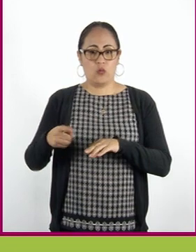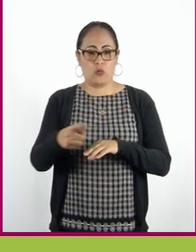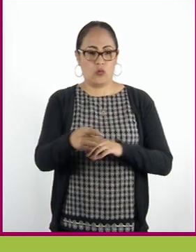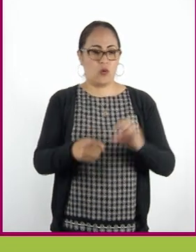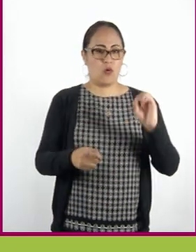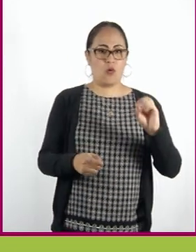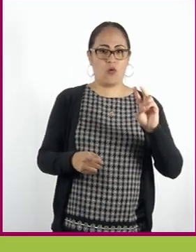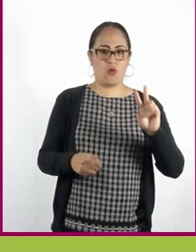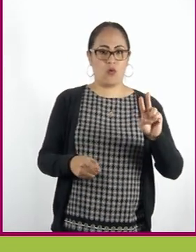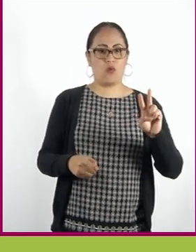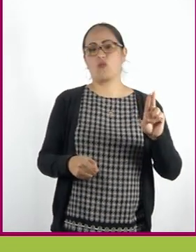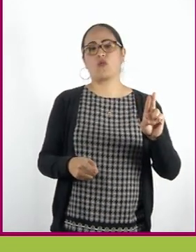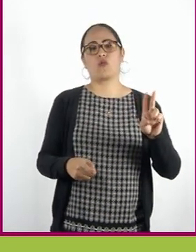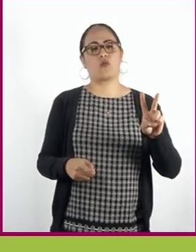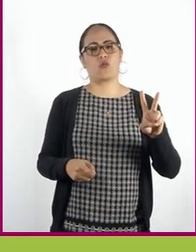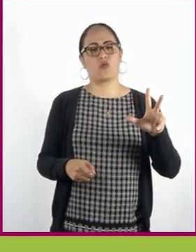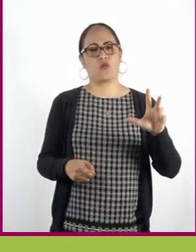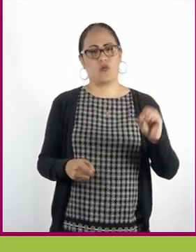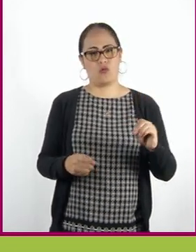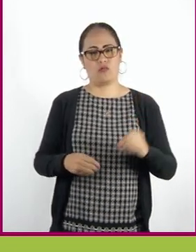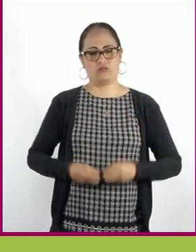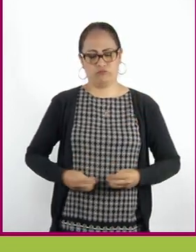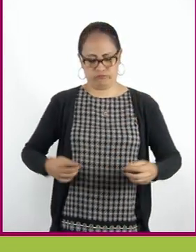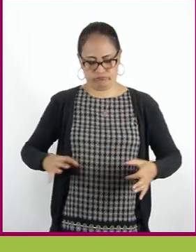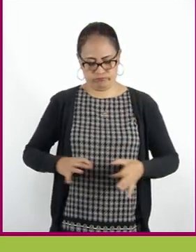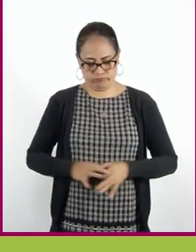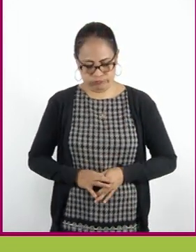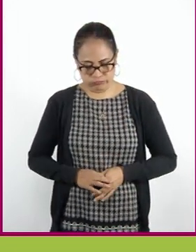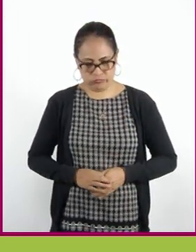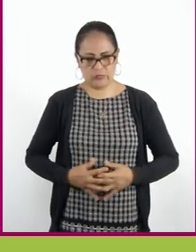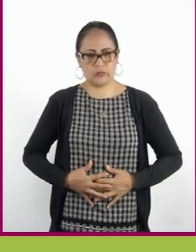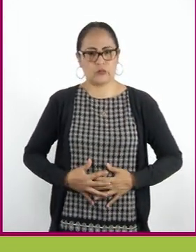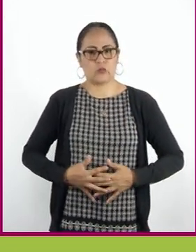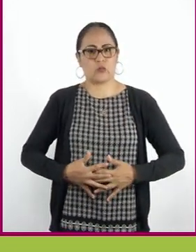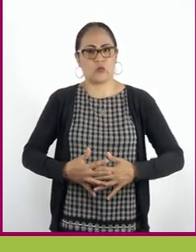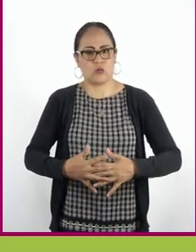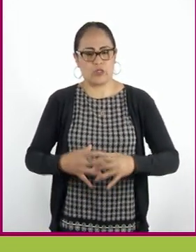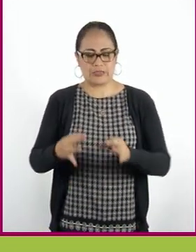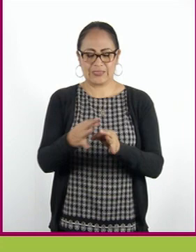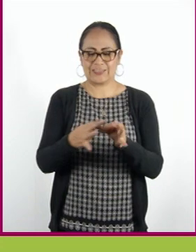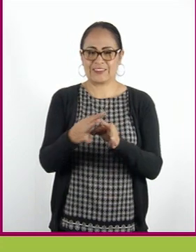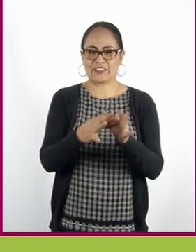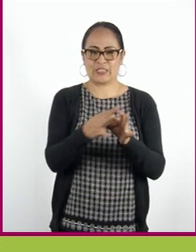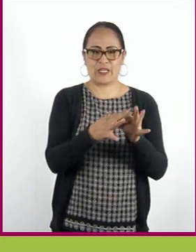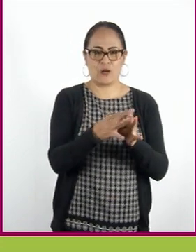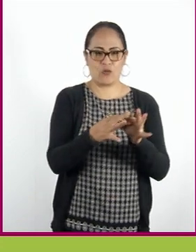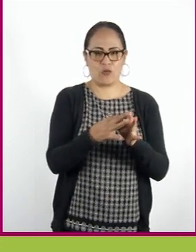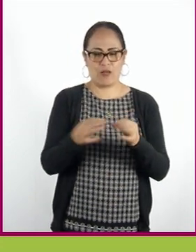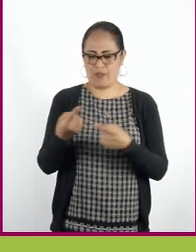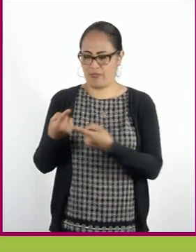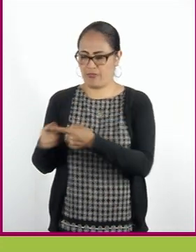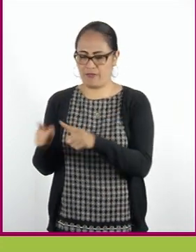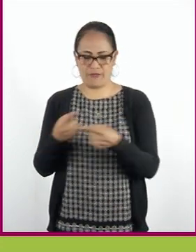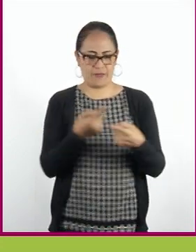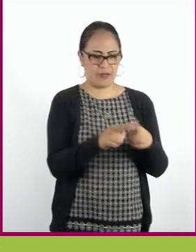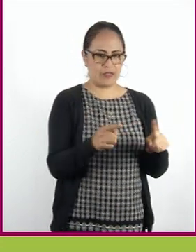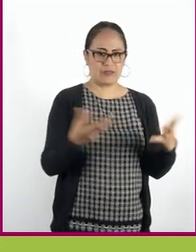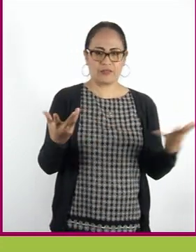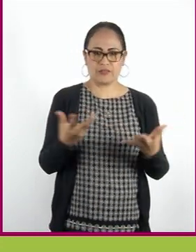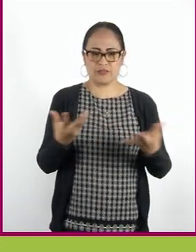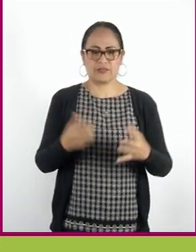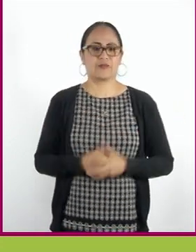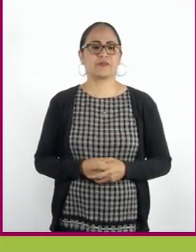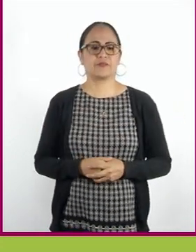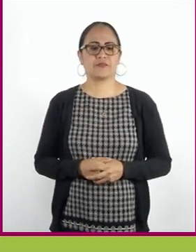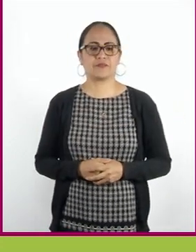puede dar origen a un nuevo ser vivo. Estas células son diferentes en estructura y funciones.